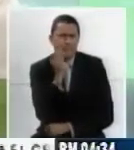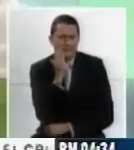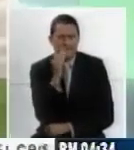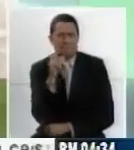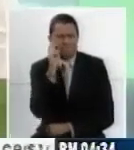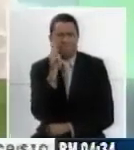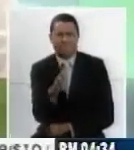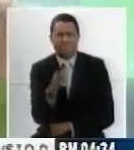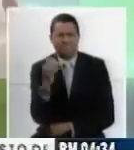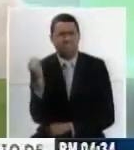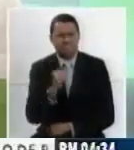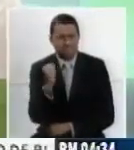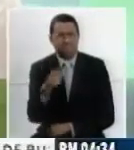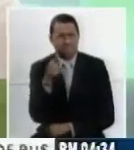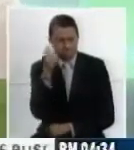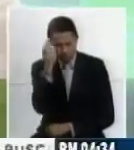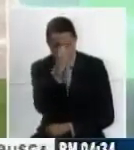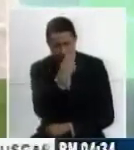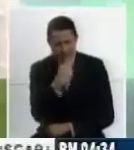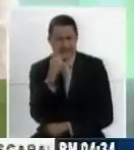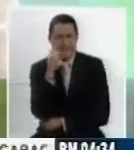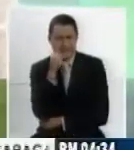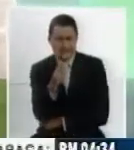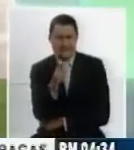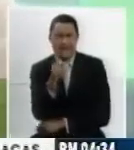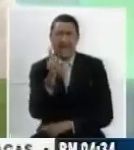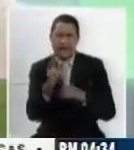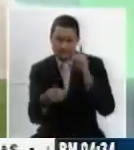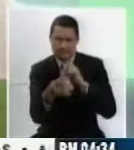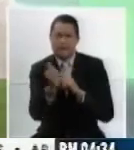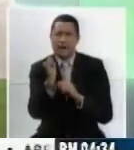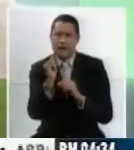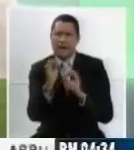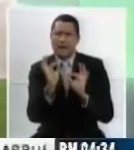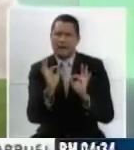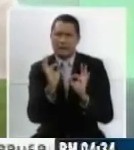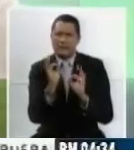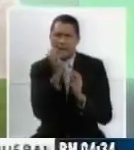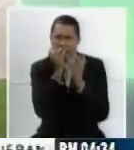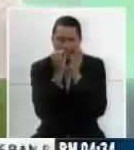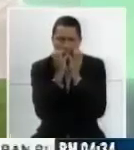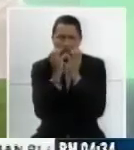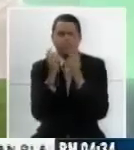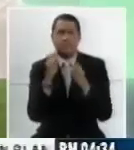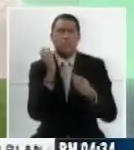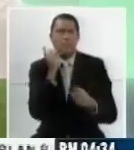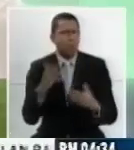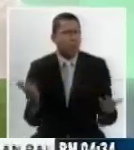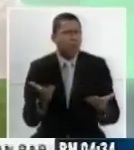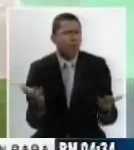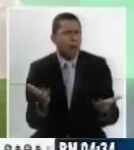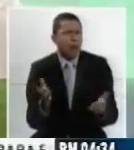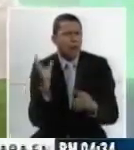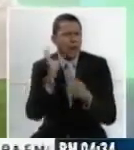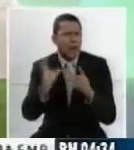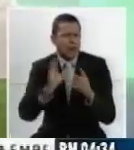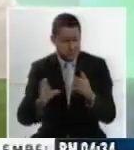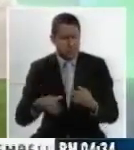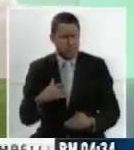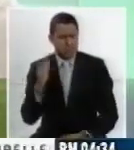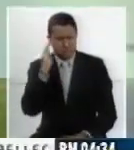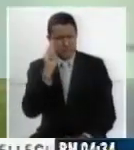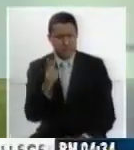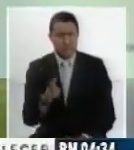tú comienzas a identificar en el rostro ciertos estigmas que detallan enfermedades de este tipo. Por ejemplo, ¿cuáles son esas características que